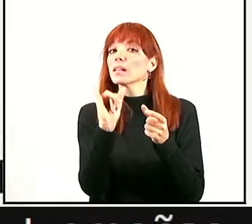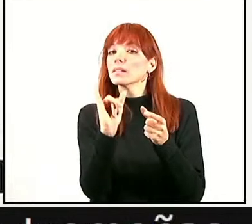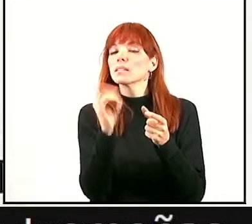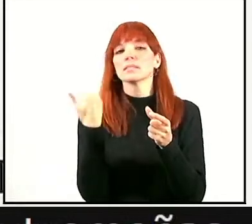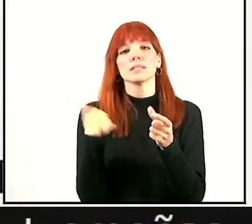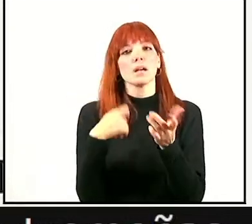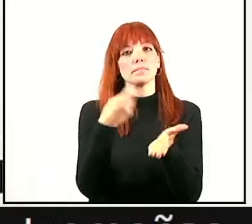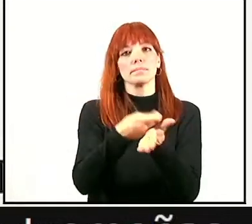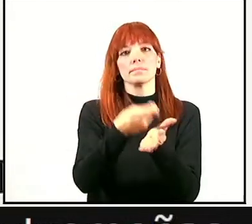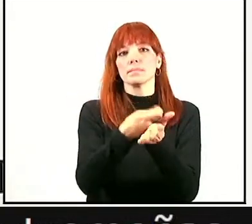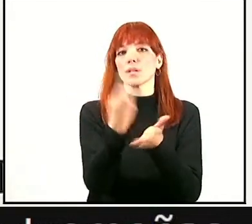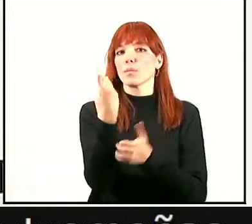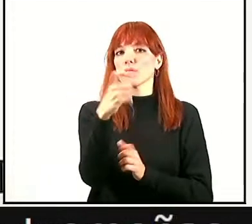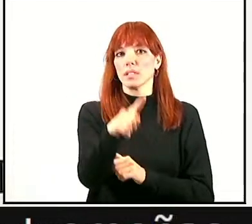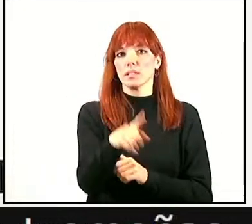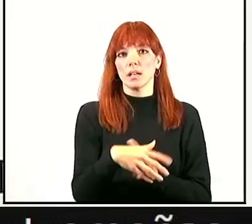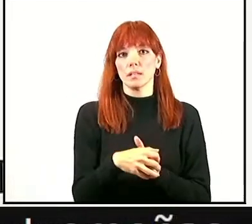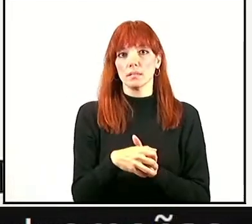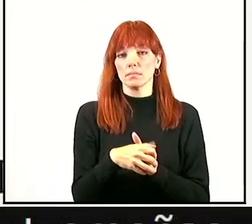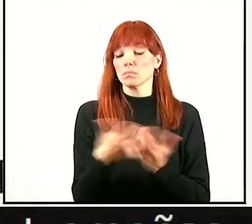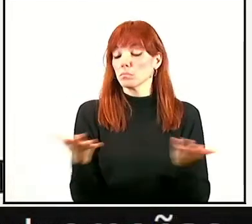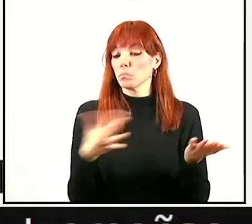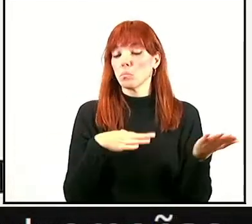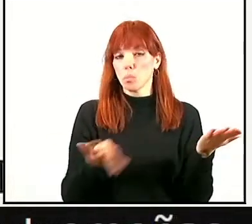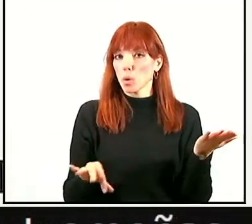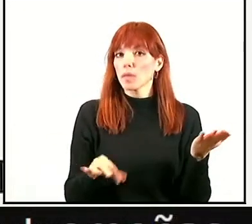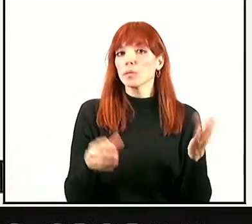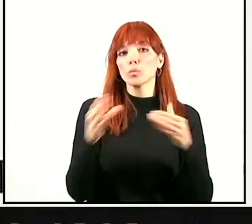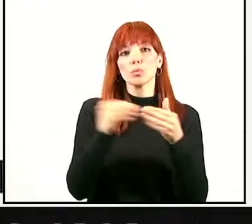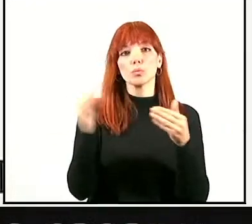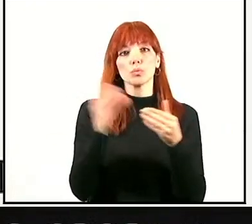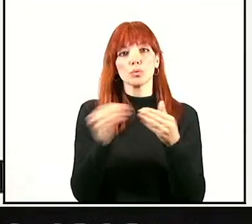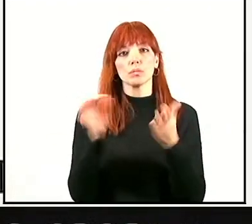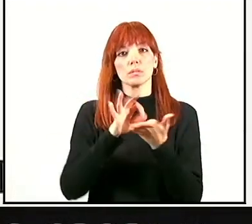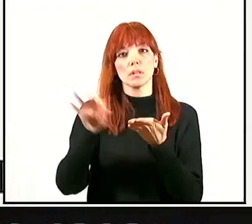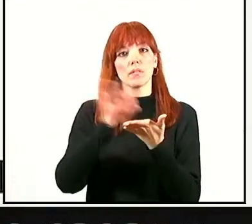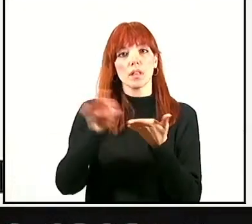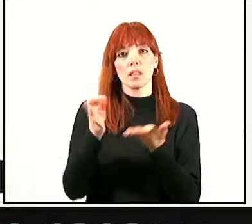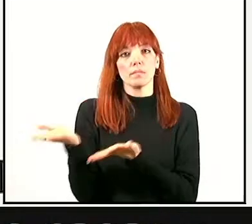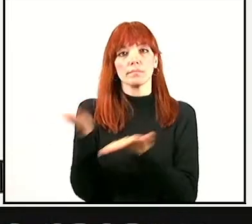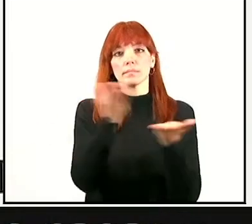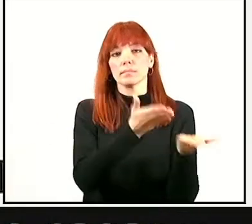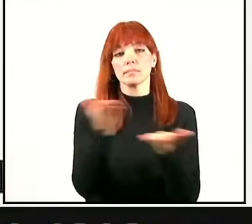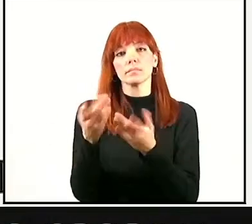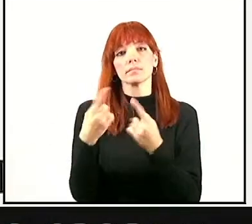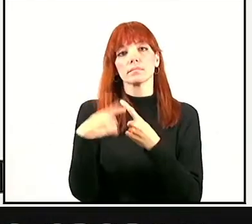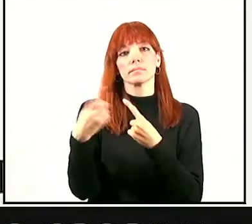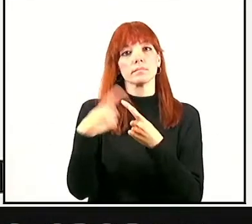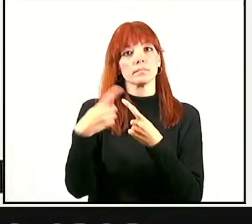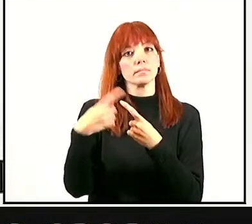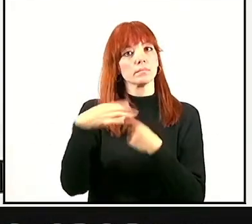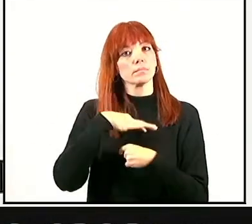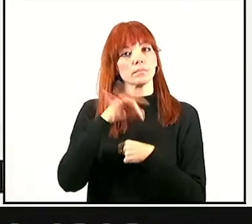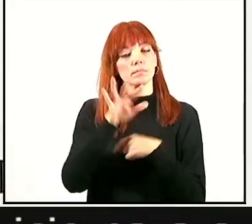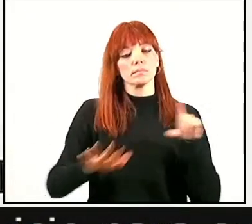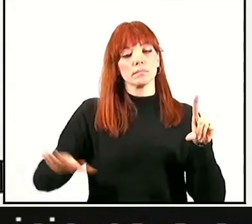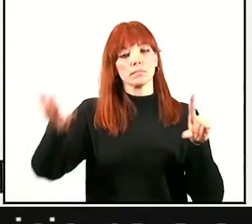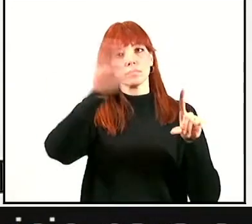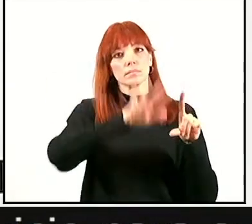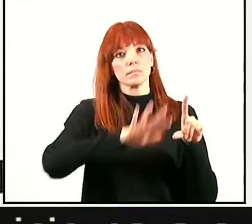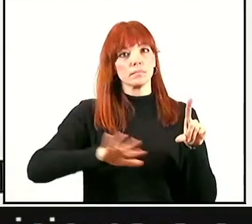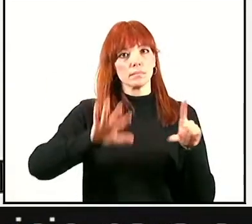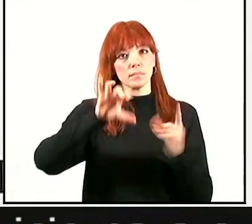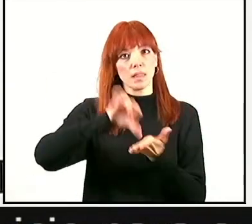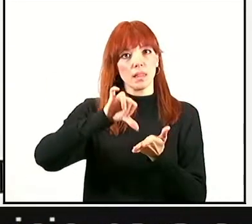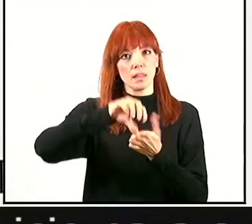que pagar y, por tanto, ya pueden hacer uso de este servicio para sus desplazamientos interurbanos en